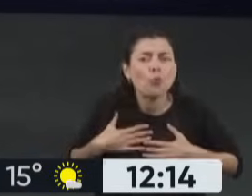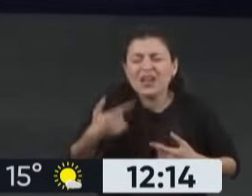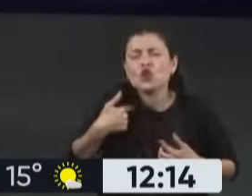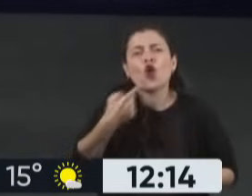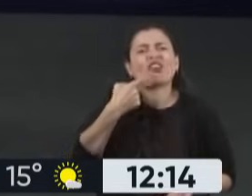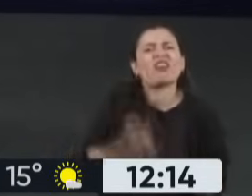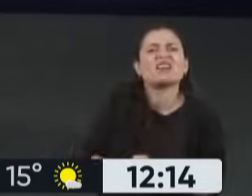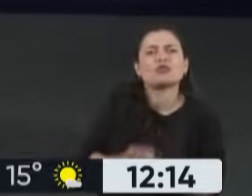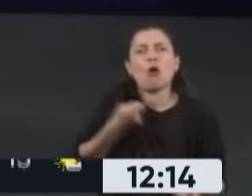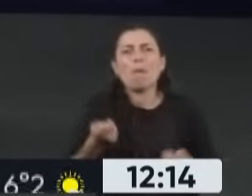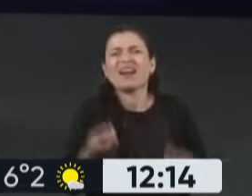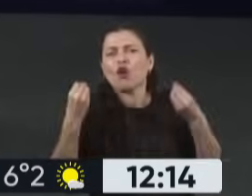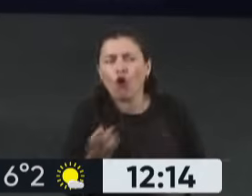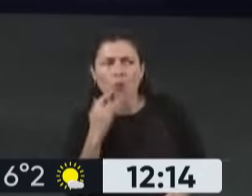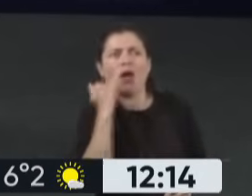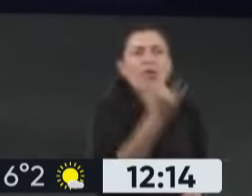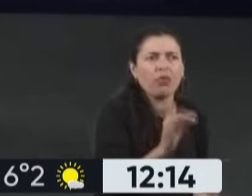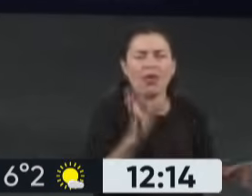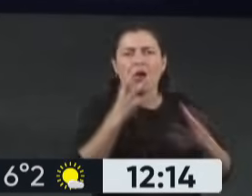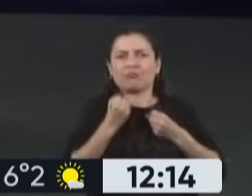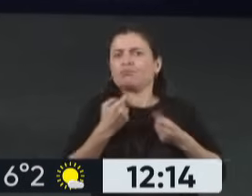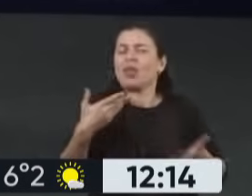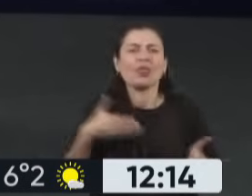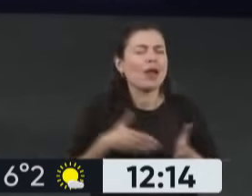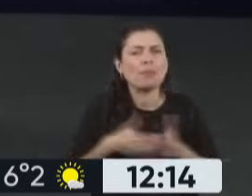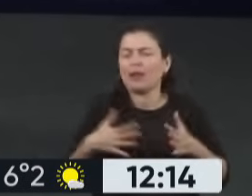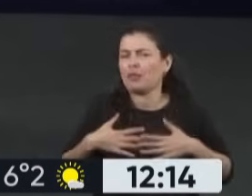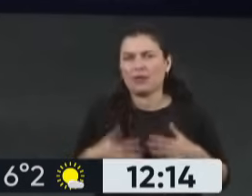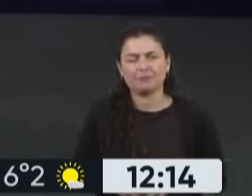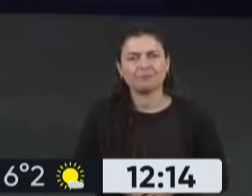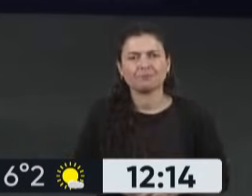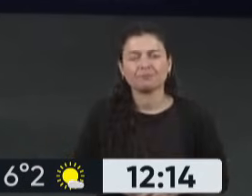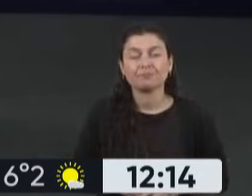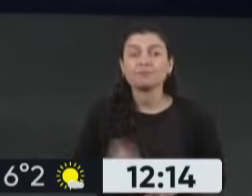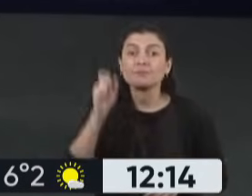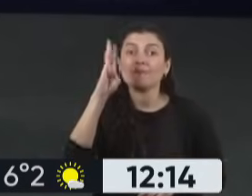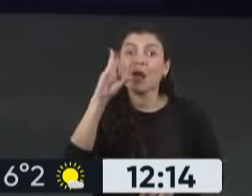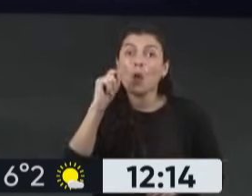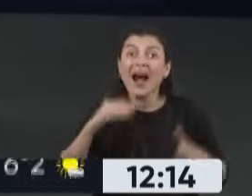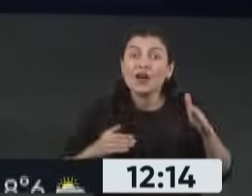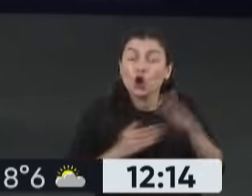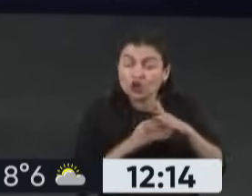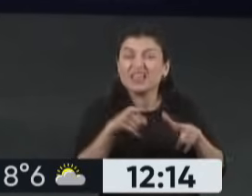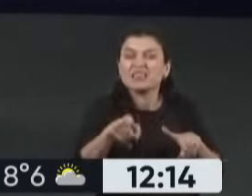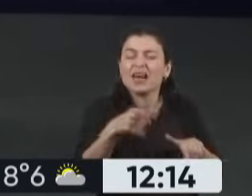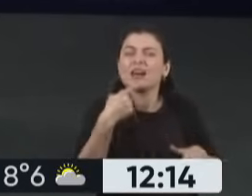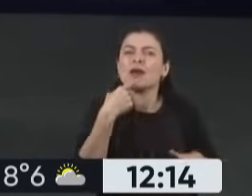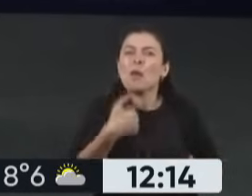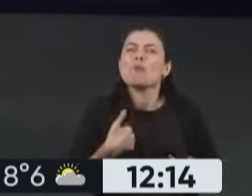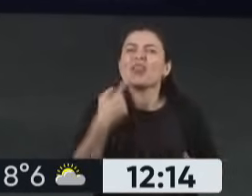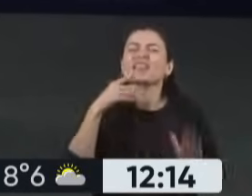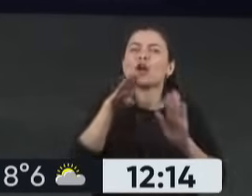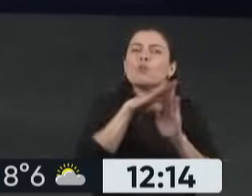quiera. Lo que va a hacer el Banco Central es definir los parámetros de manera que